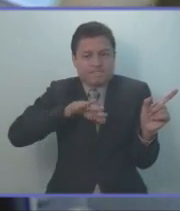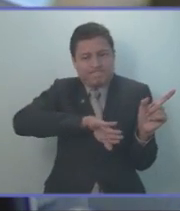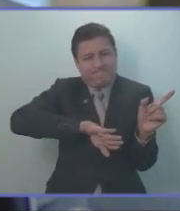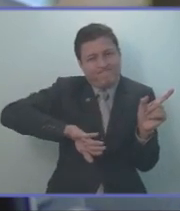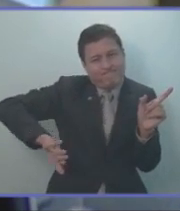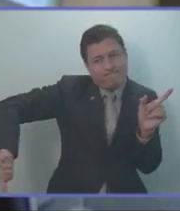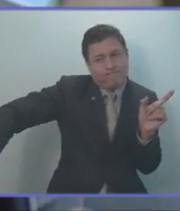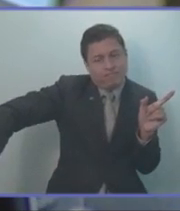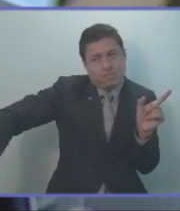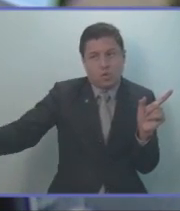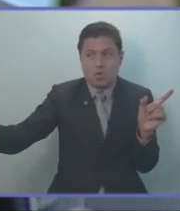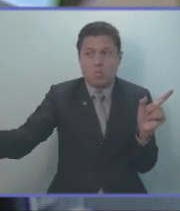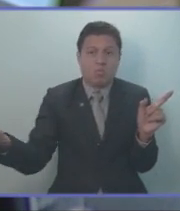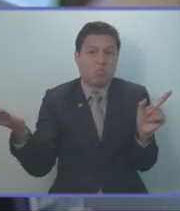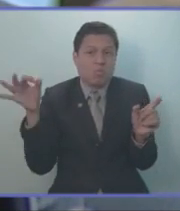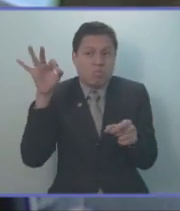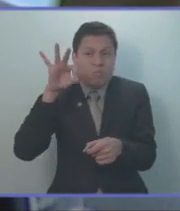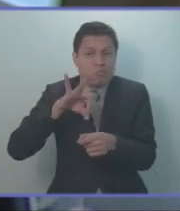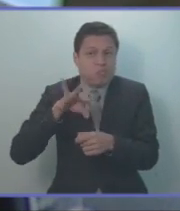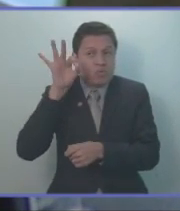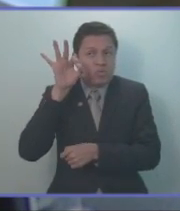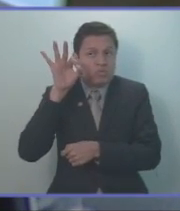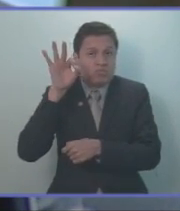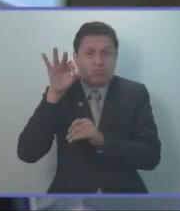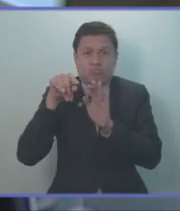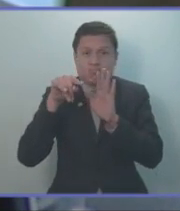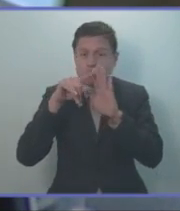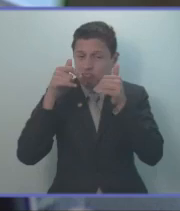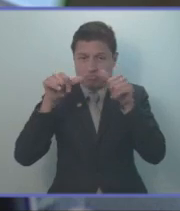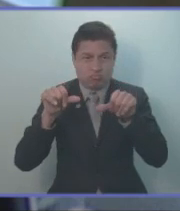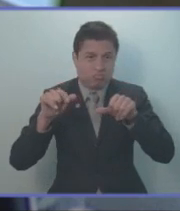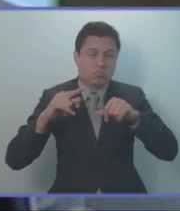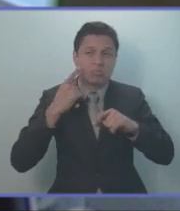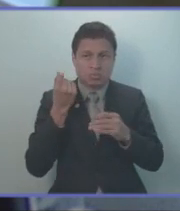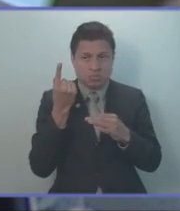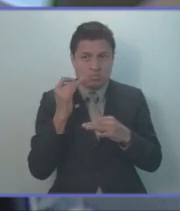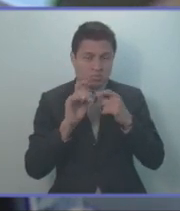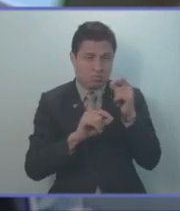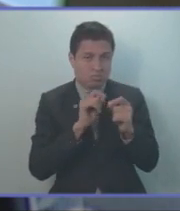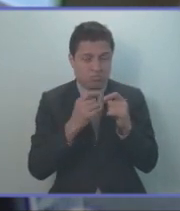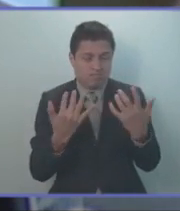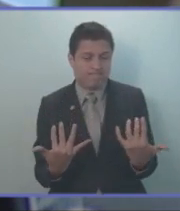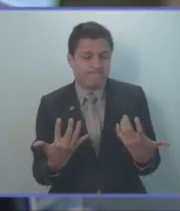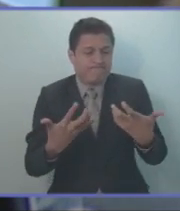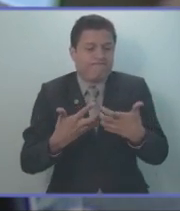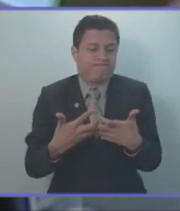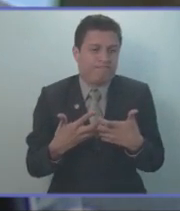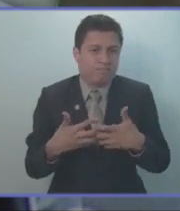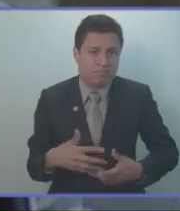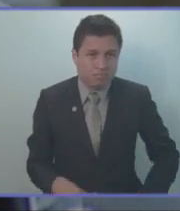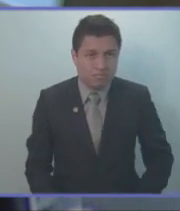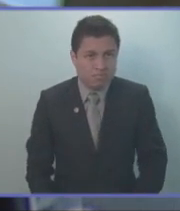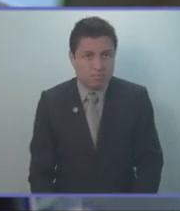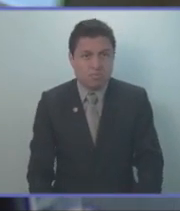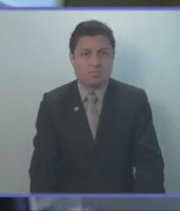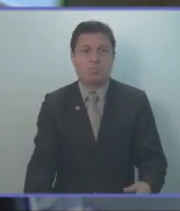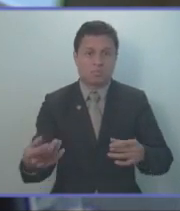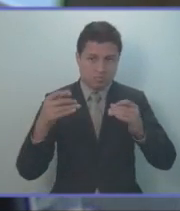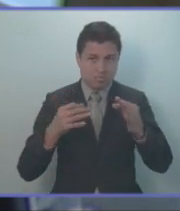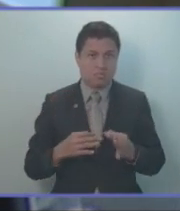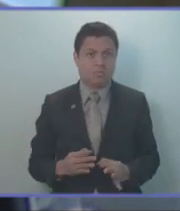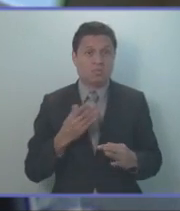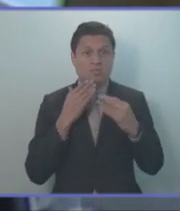o haber votado en contra. Por ello, la interpretación que mejor se adapta a